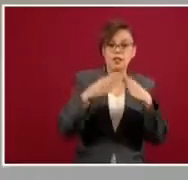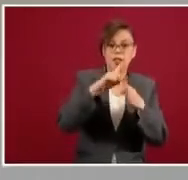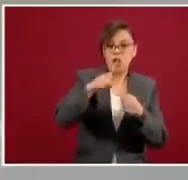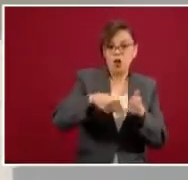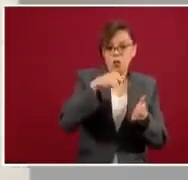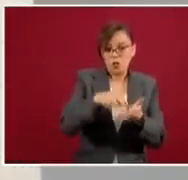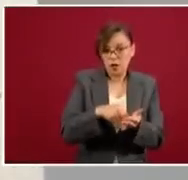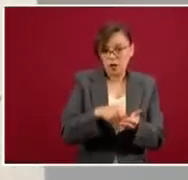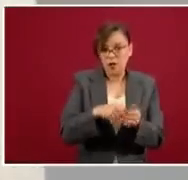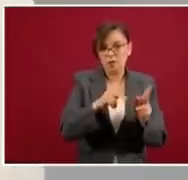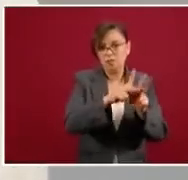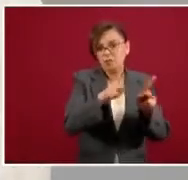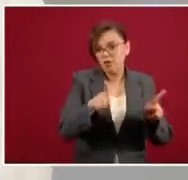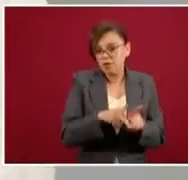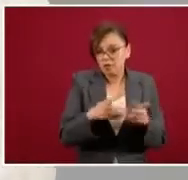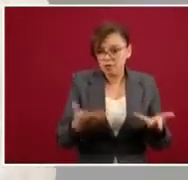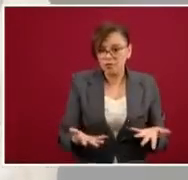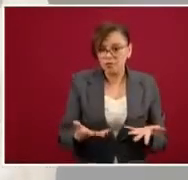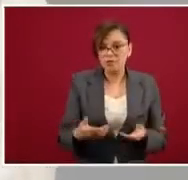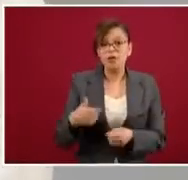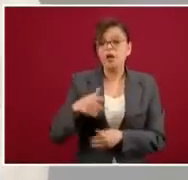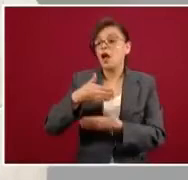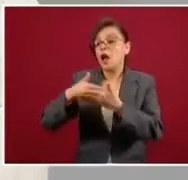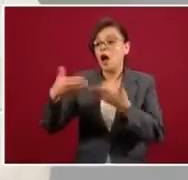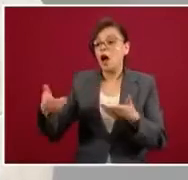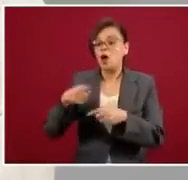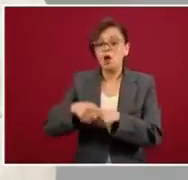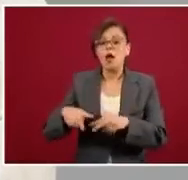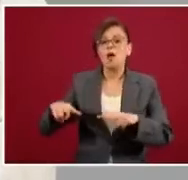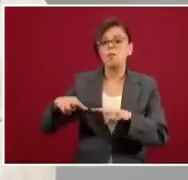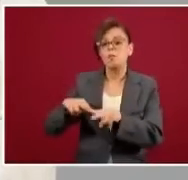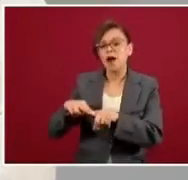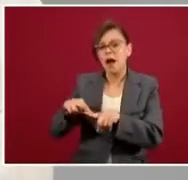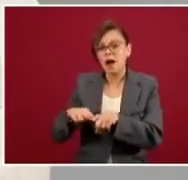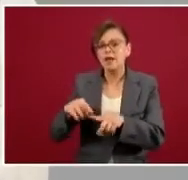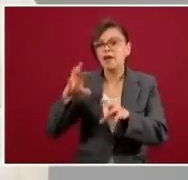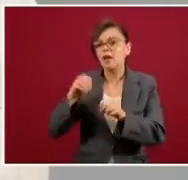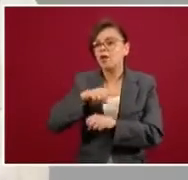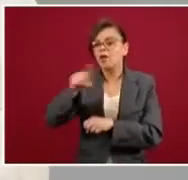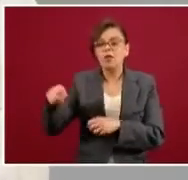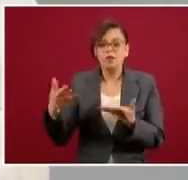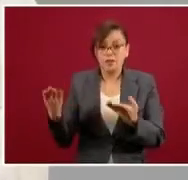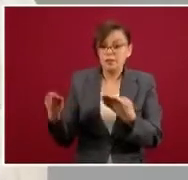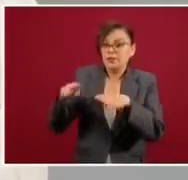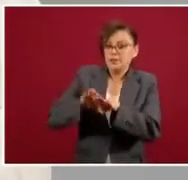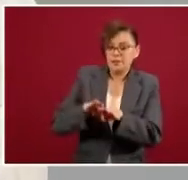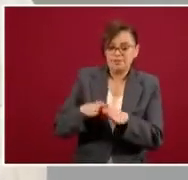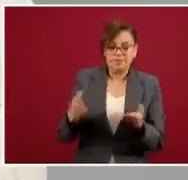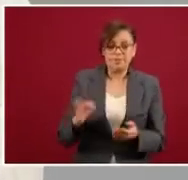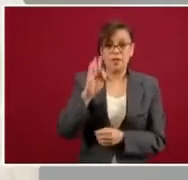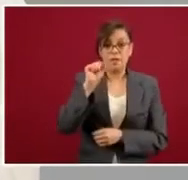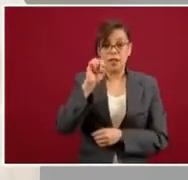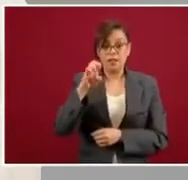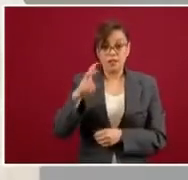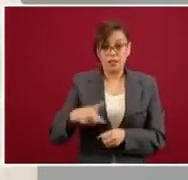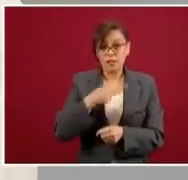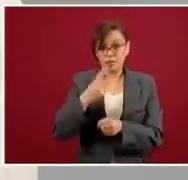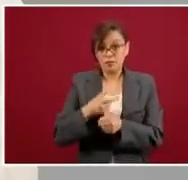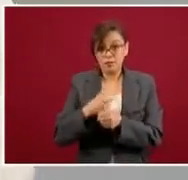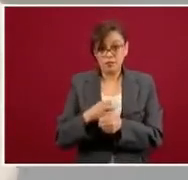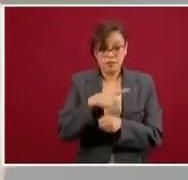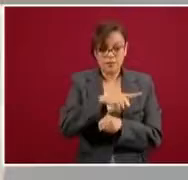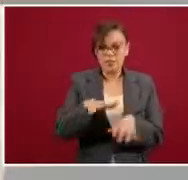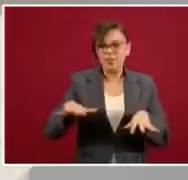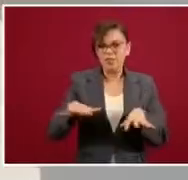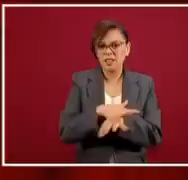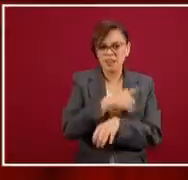cierro, qué sé yo, parques y jardines. En la fase 2, el gran cambio entre fase 1 y fase 2